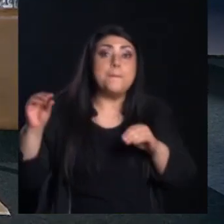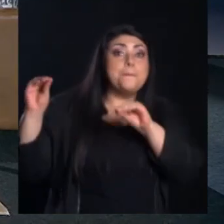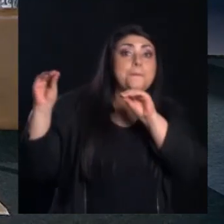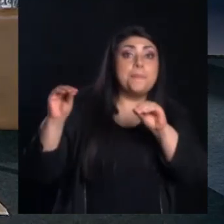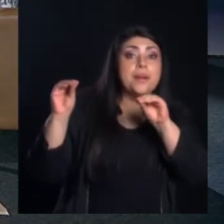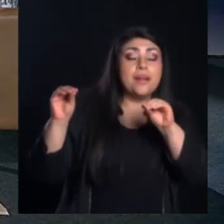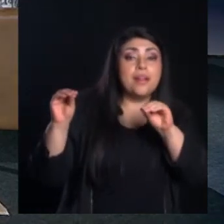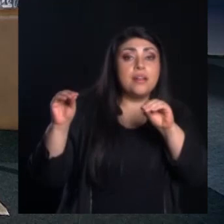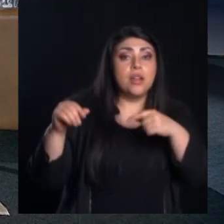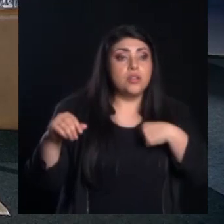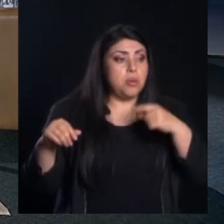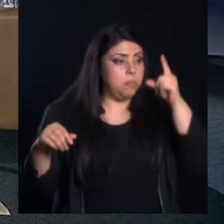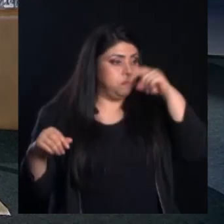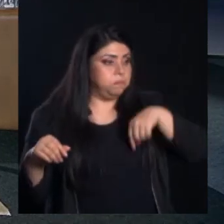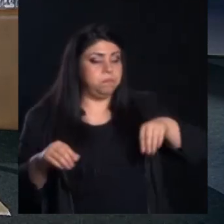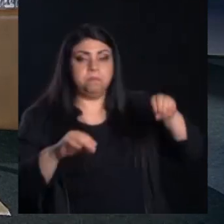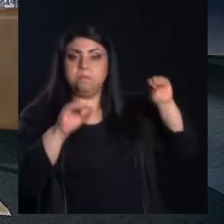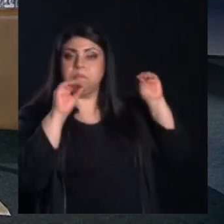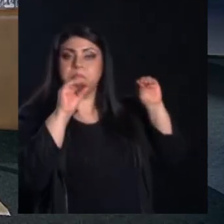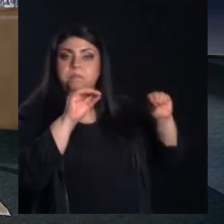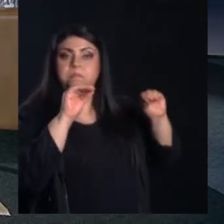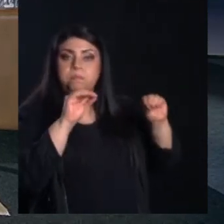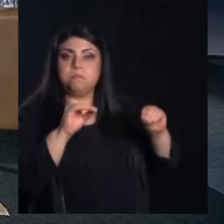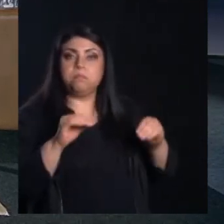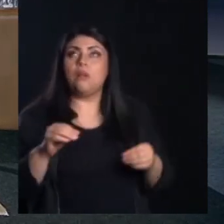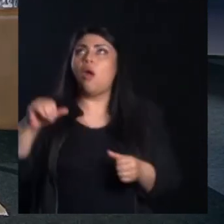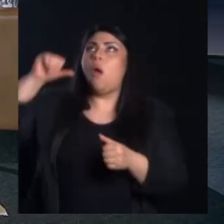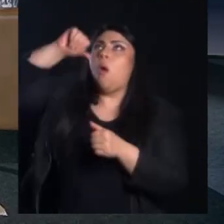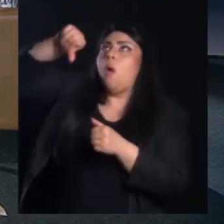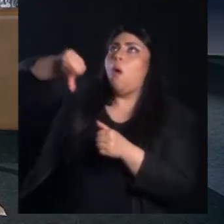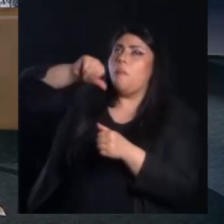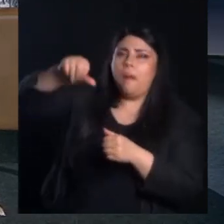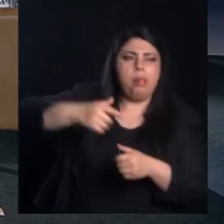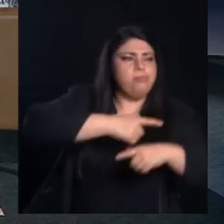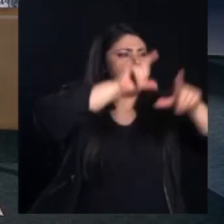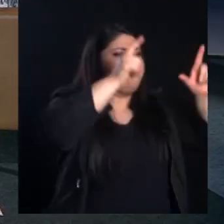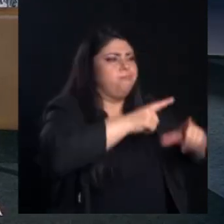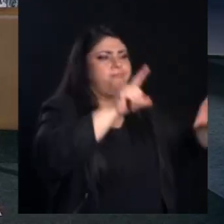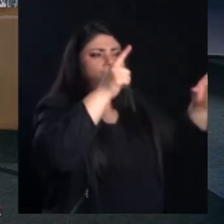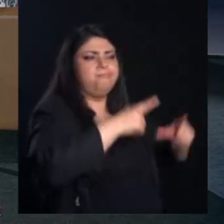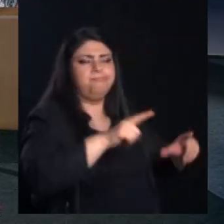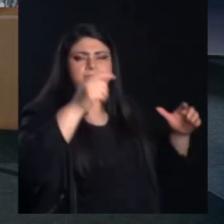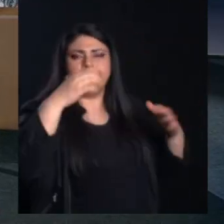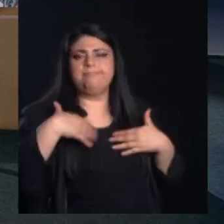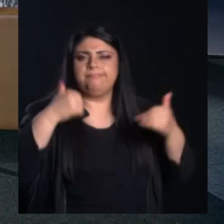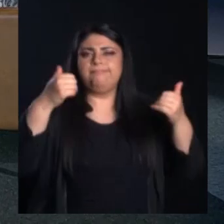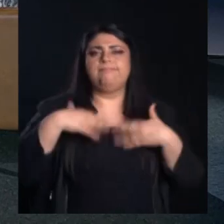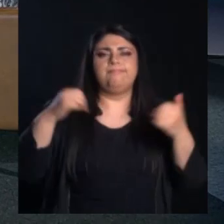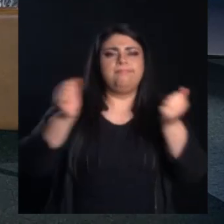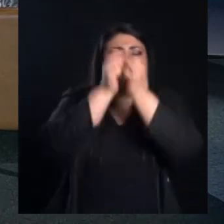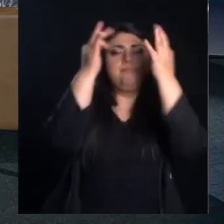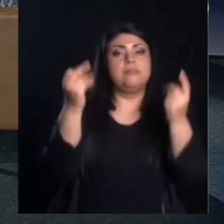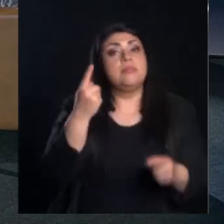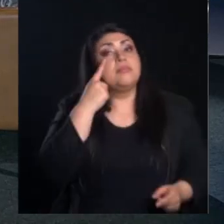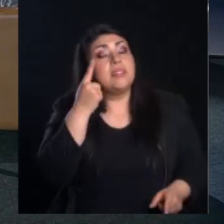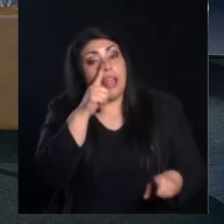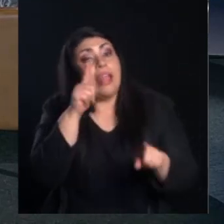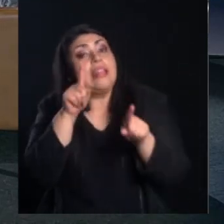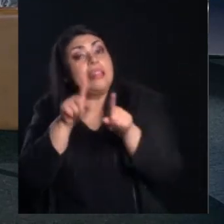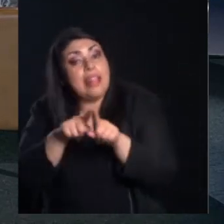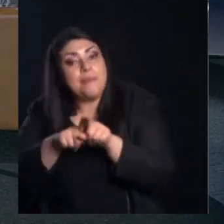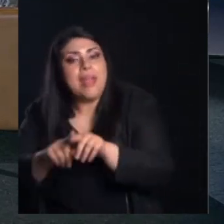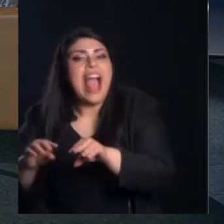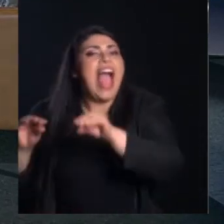trata de ello no voy a predicar y señor un gmail solo voy a liberar demonios voy a sanar enfermos en el nombre sino que siempre hay que estar